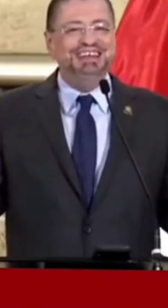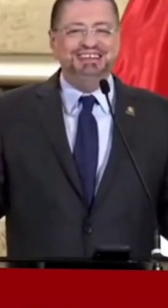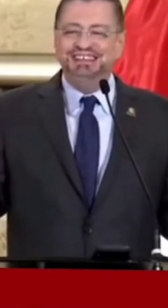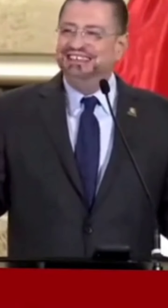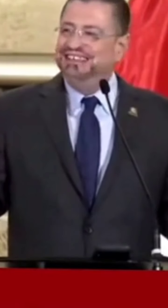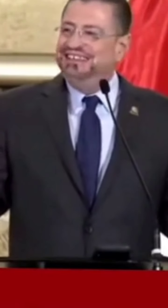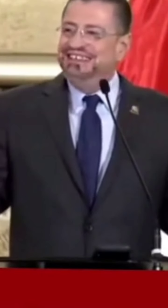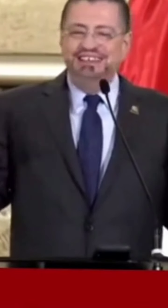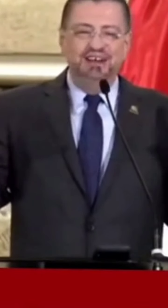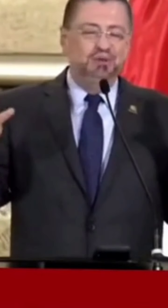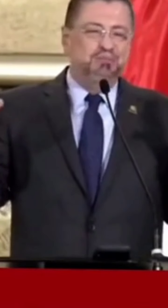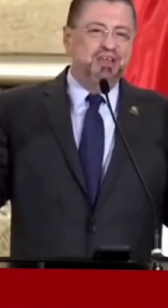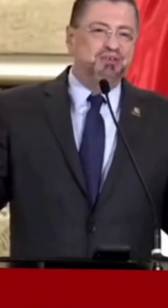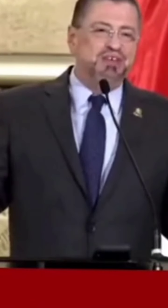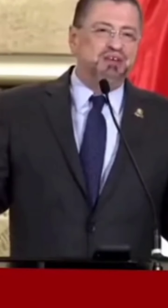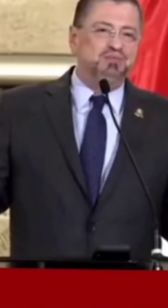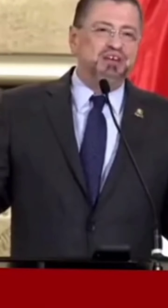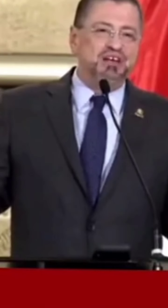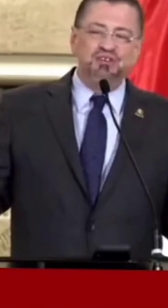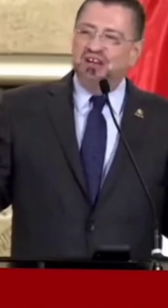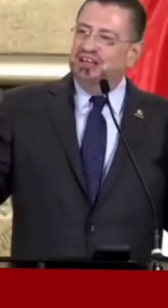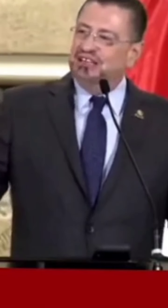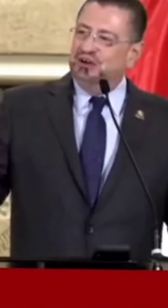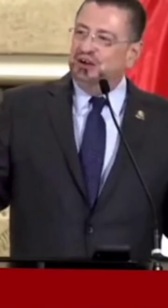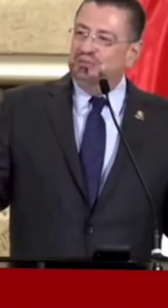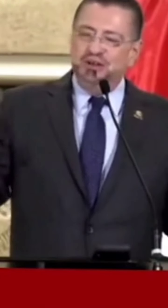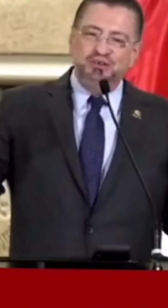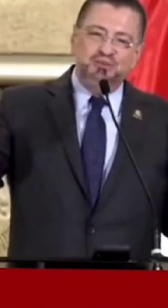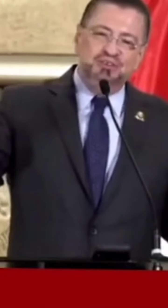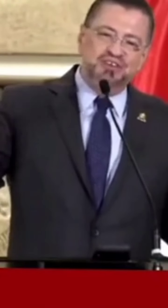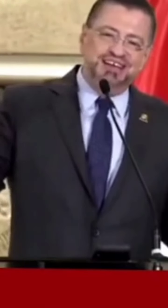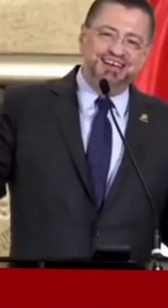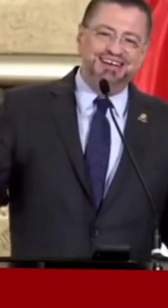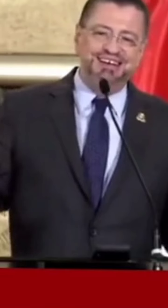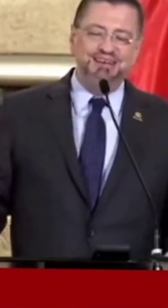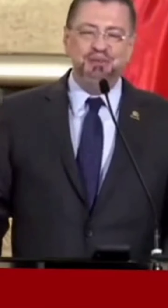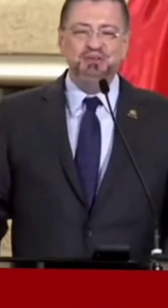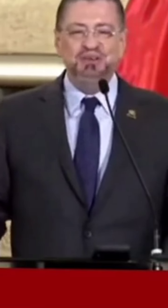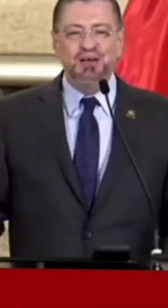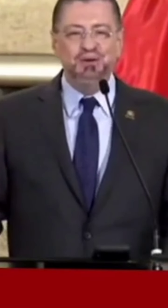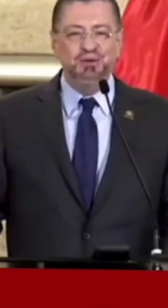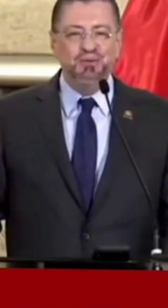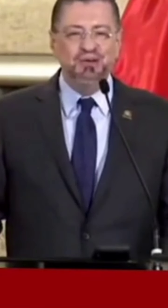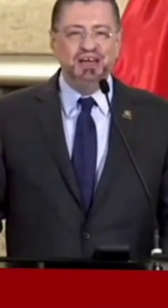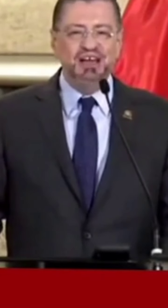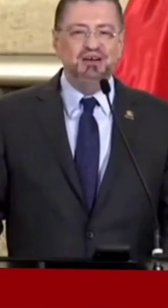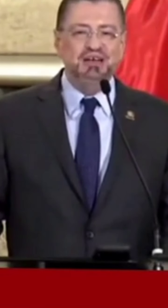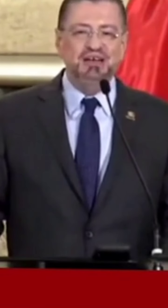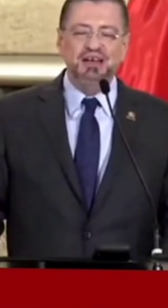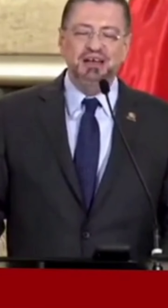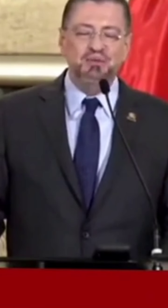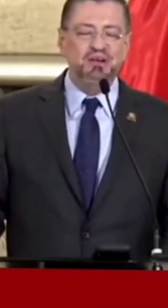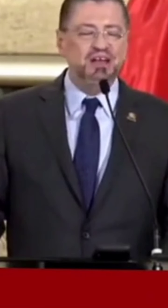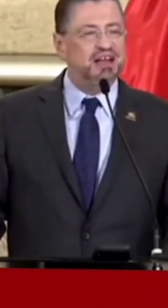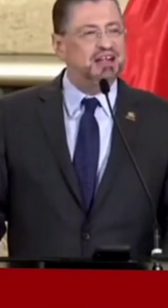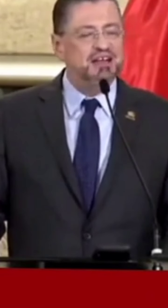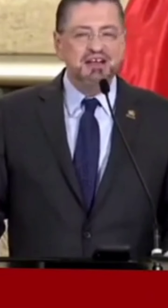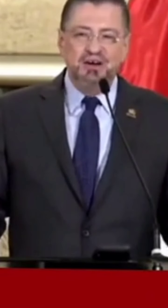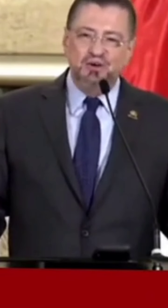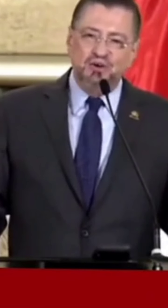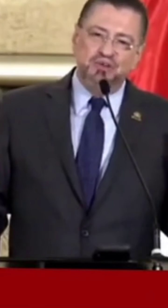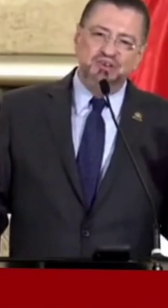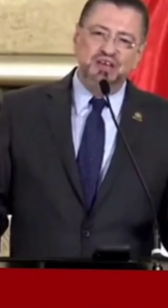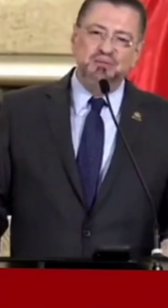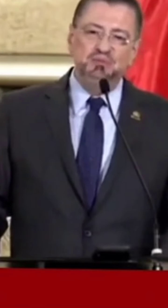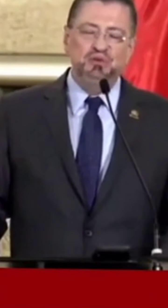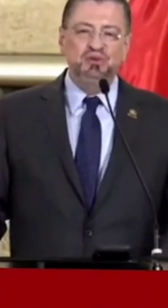tiranía de los medios de comunicación, la dictadura de los medios, como decía el pensionado Bulgarelli, Aguilar Bulgarelli, o